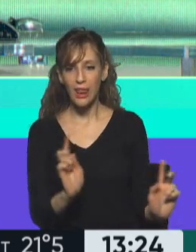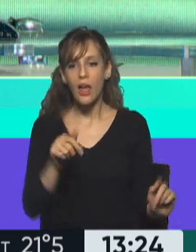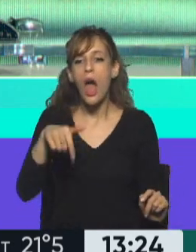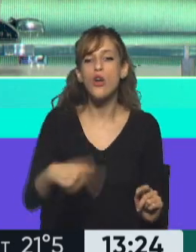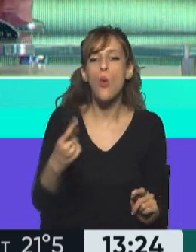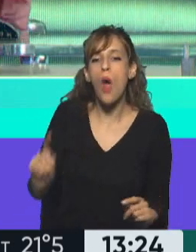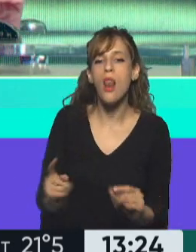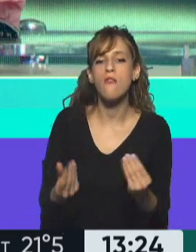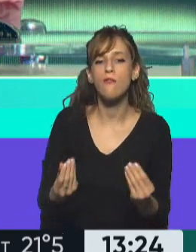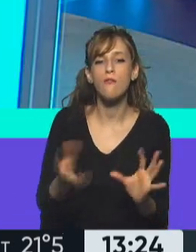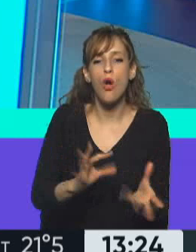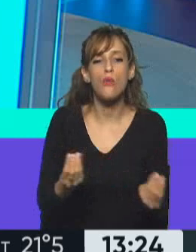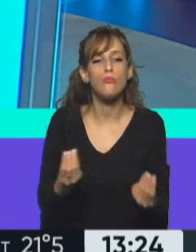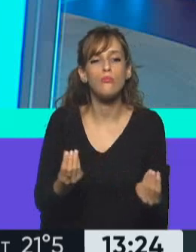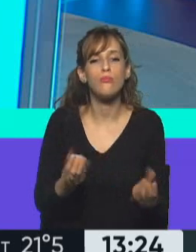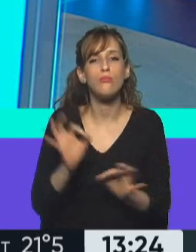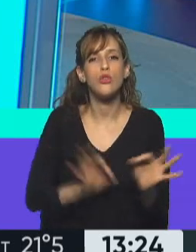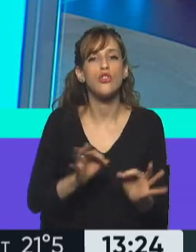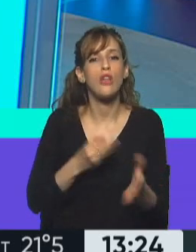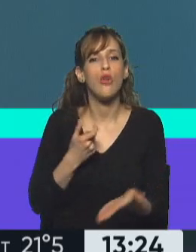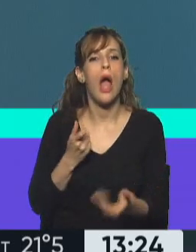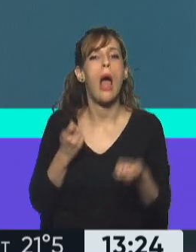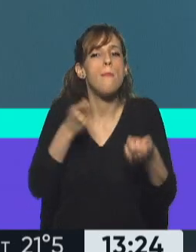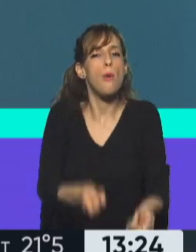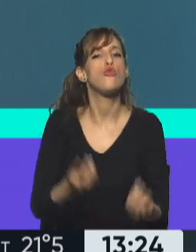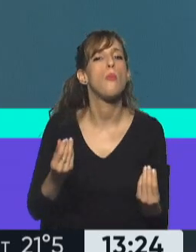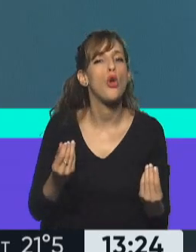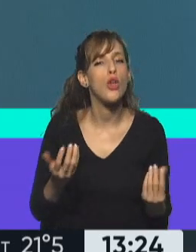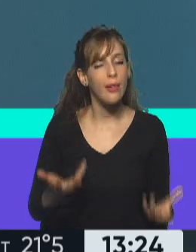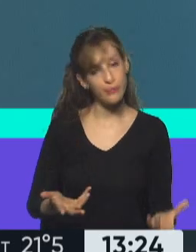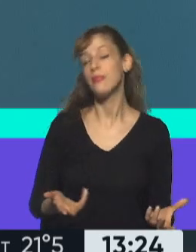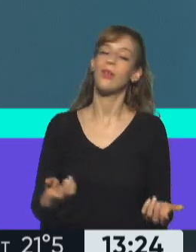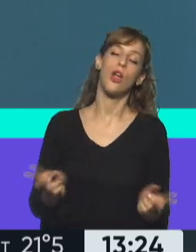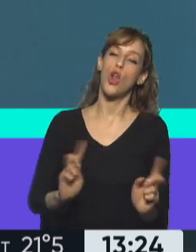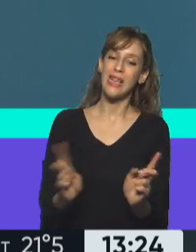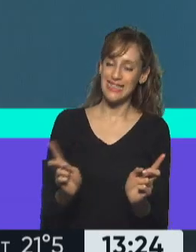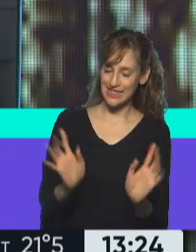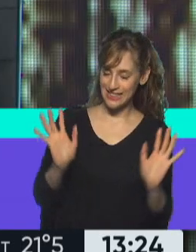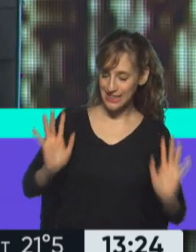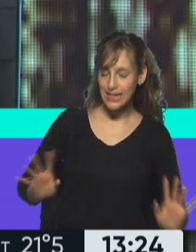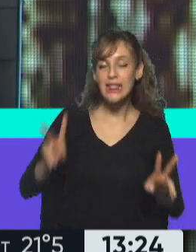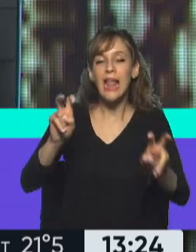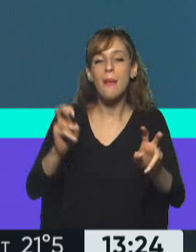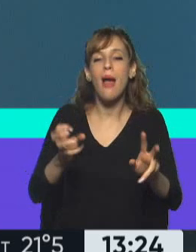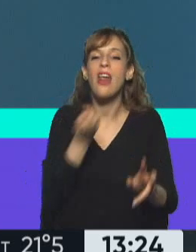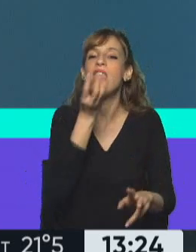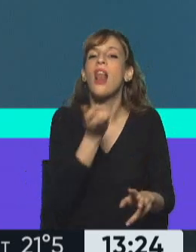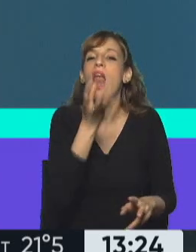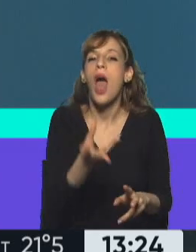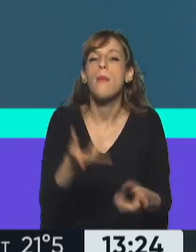a este proyecto al que hacía referencia? Primero que primero es un blanqueo totalmente productivo, ¿no? Que no es un